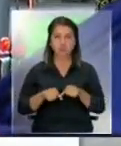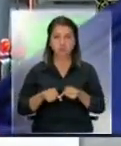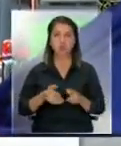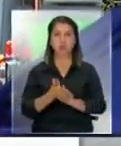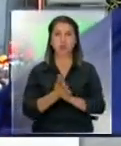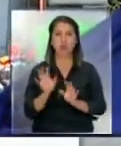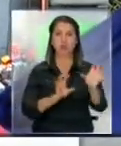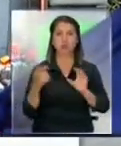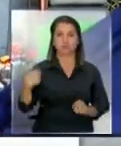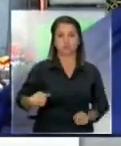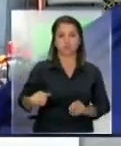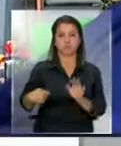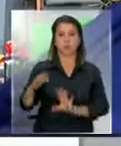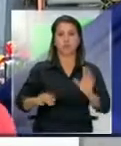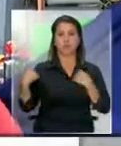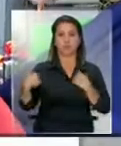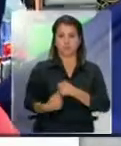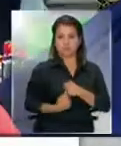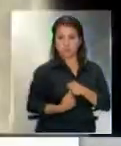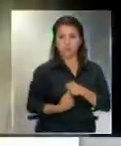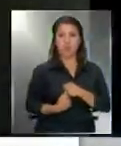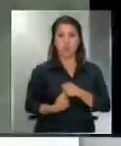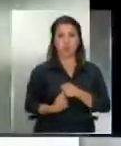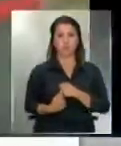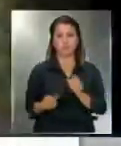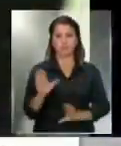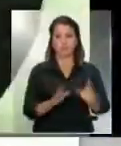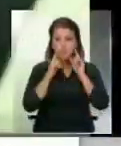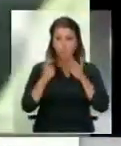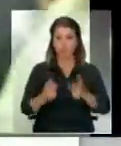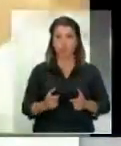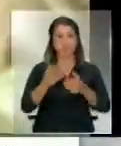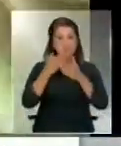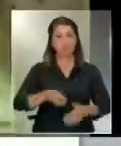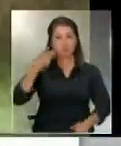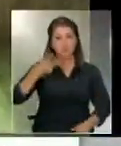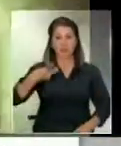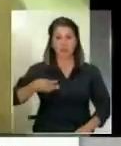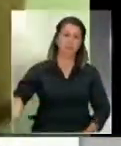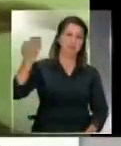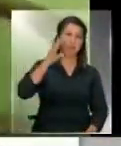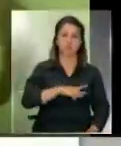que tener mucho cuidado. ¿Sí? Sí, resguardarse de todas maneras. ¡Como día martes! ¡Vamos, chileno!